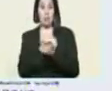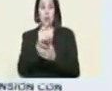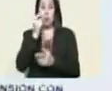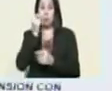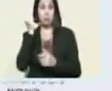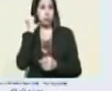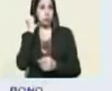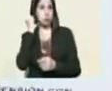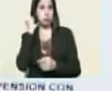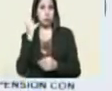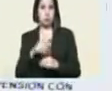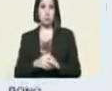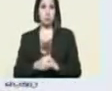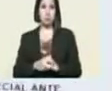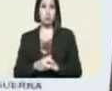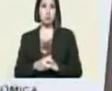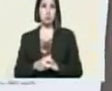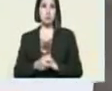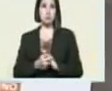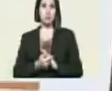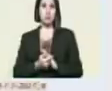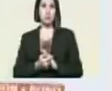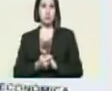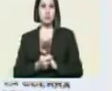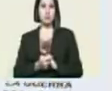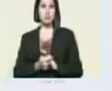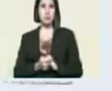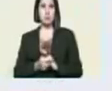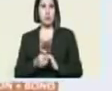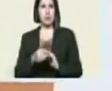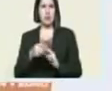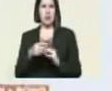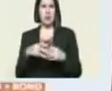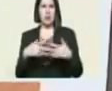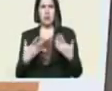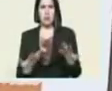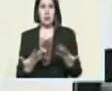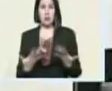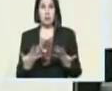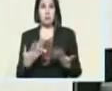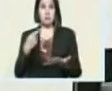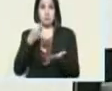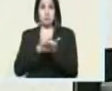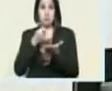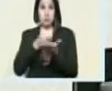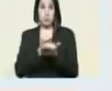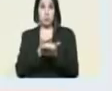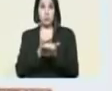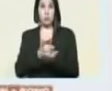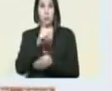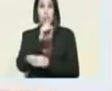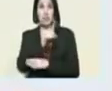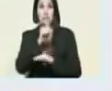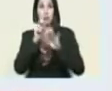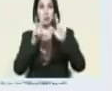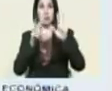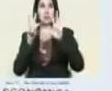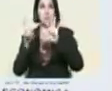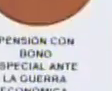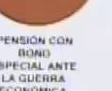compañera, Miguel Pérez Abad, la pensión de Miguel Pérez Abad va a quedar en